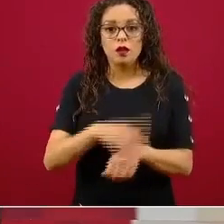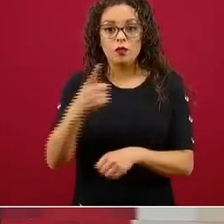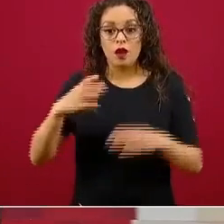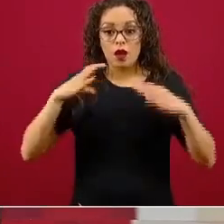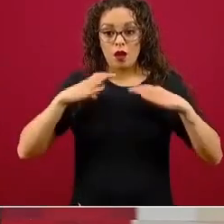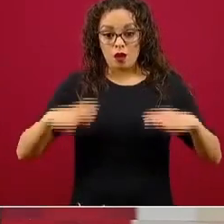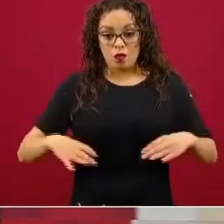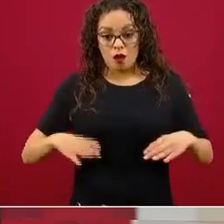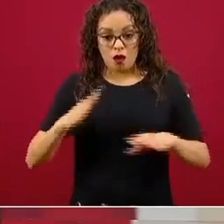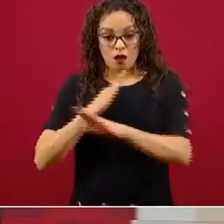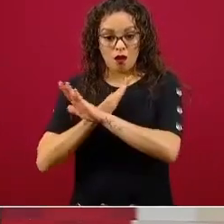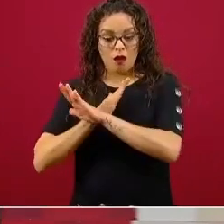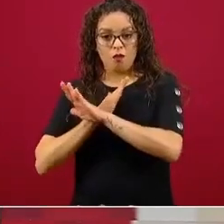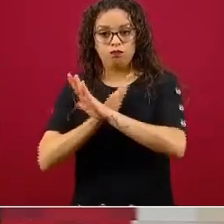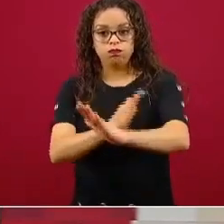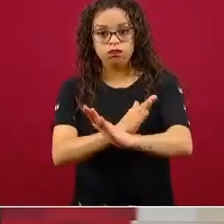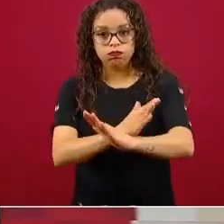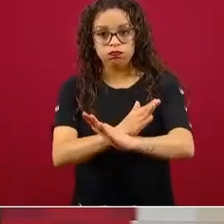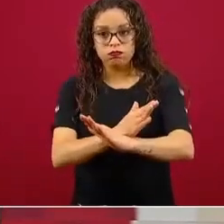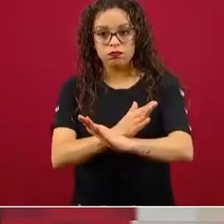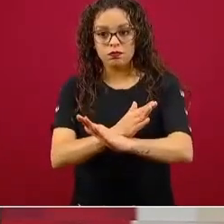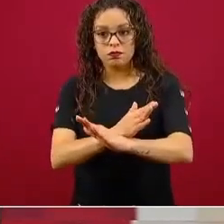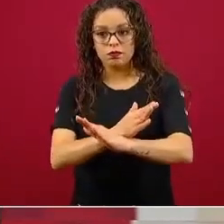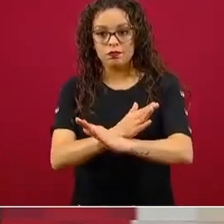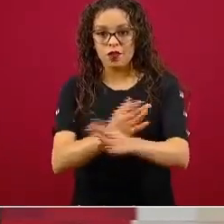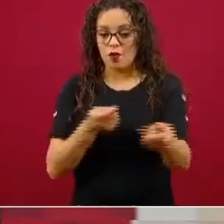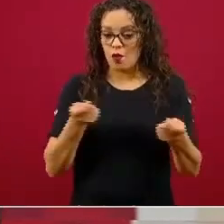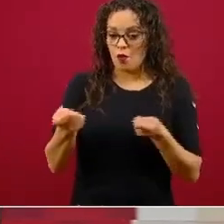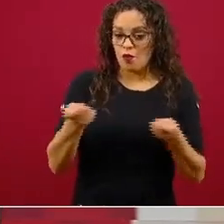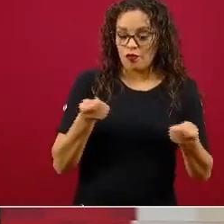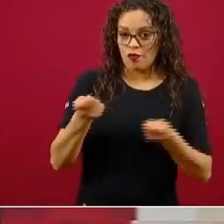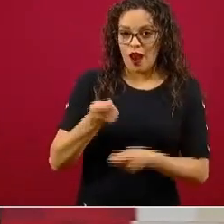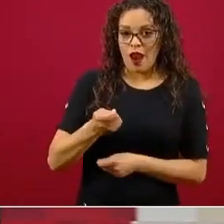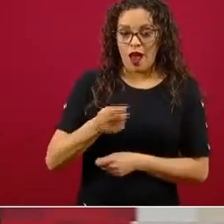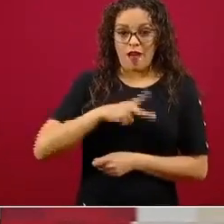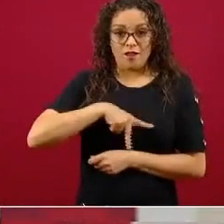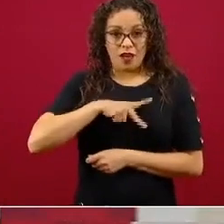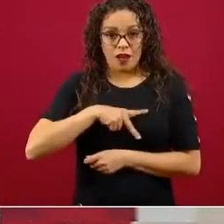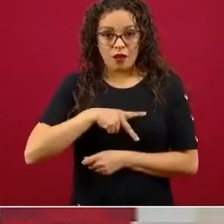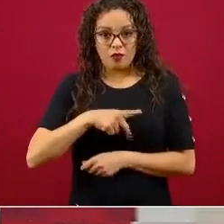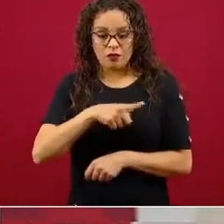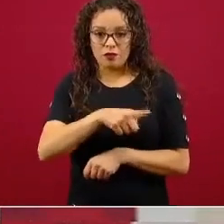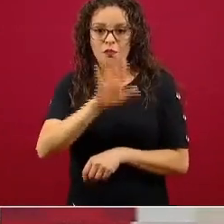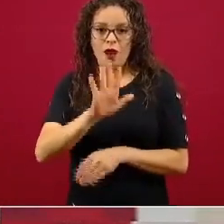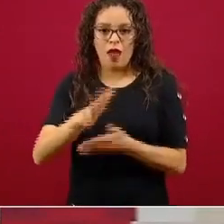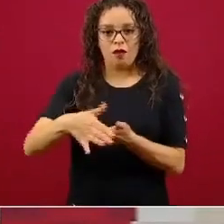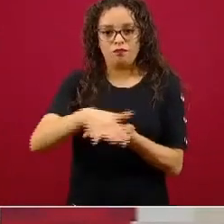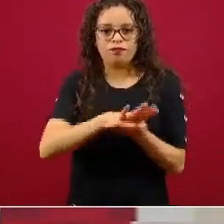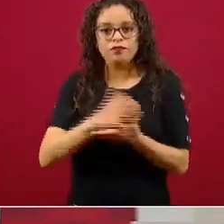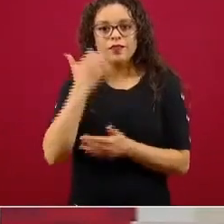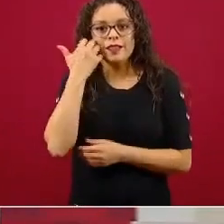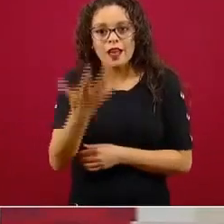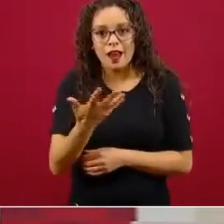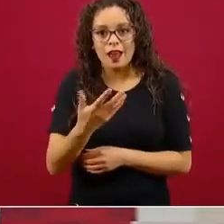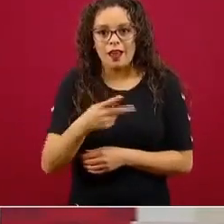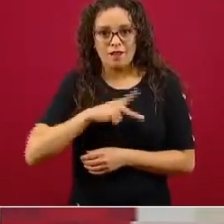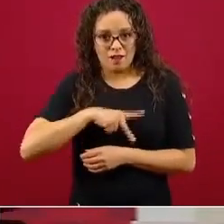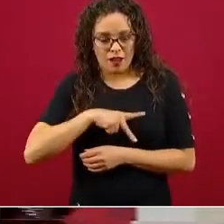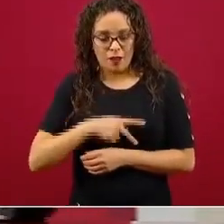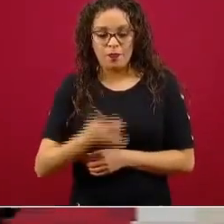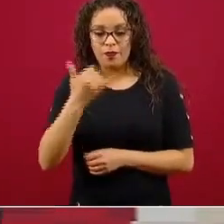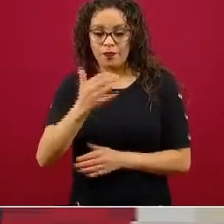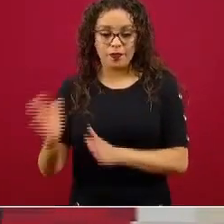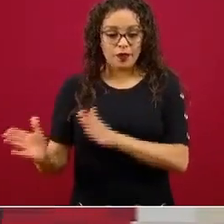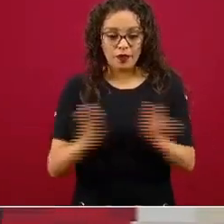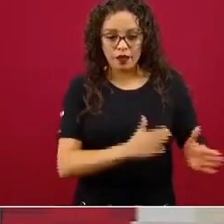el virus, elimina al virus. Ahora, existe el COVID grave, o dentro de este espectro continuo, desde la